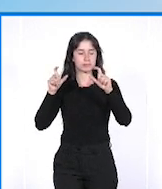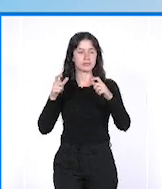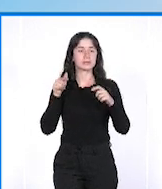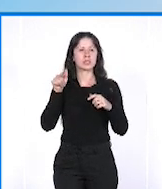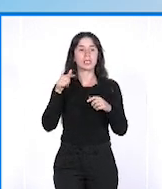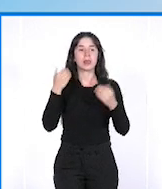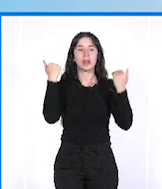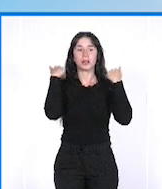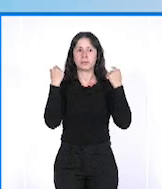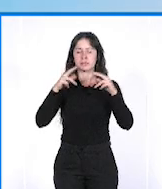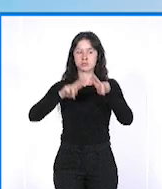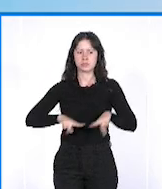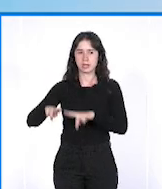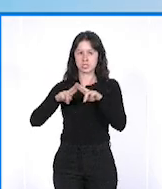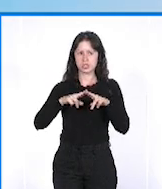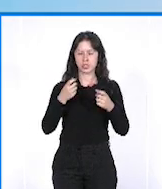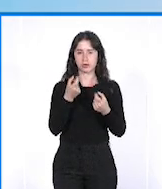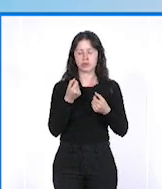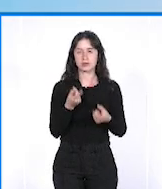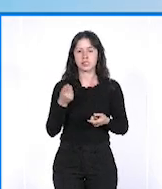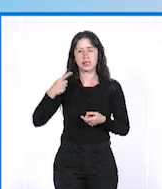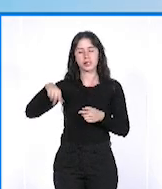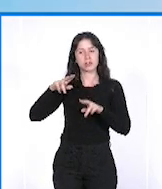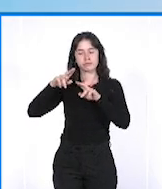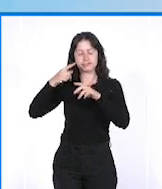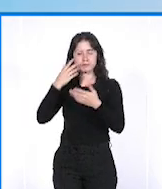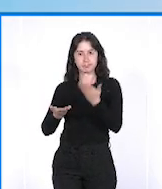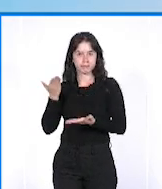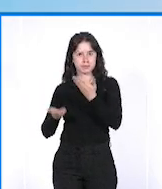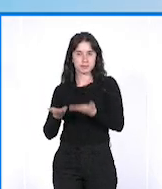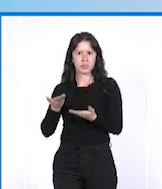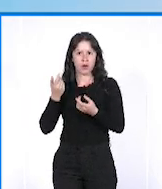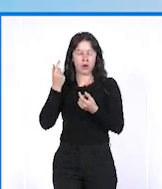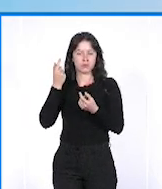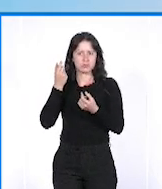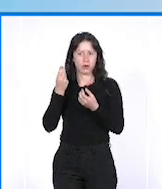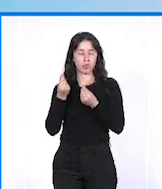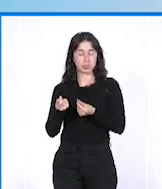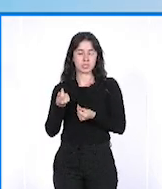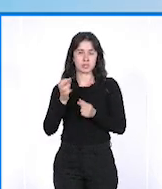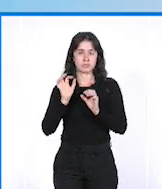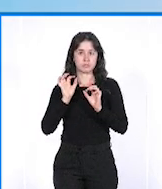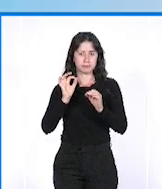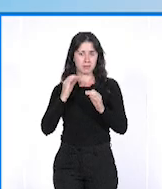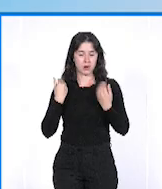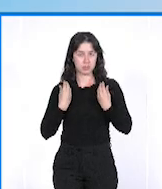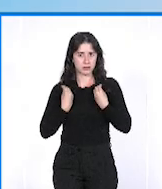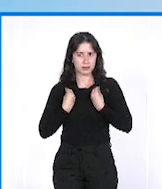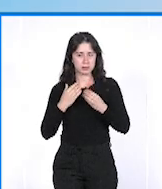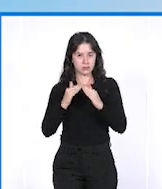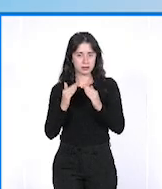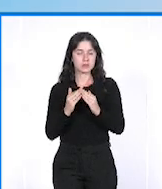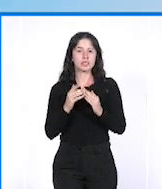costes ellos han evaluado los costes de las viviendas que se han ido poniendo en marcha y también han utilizado